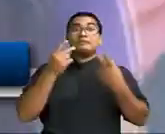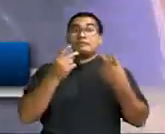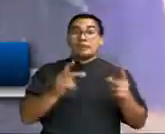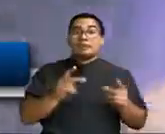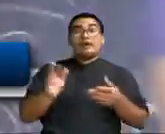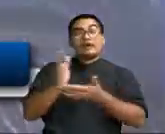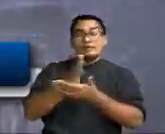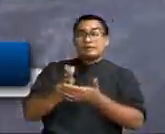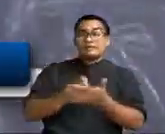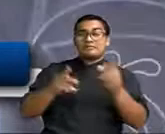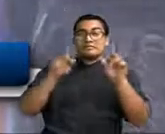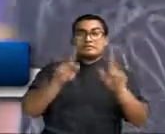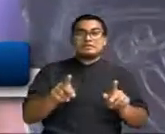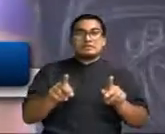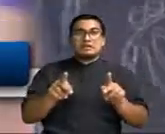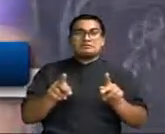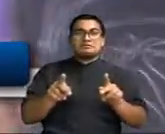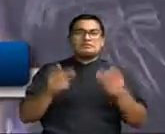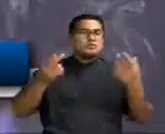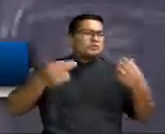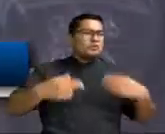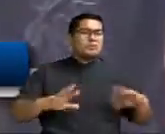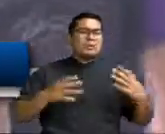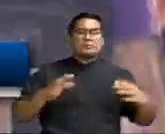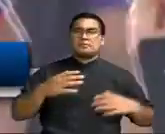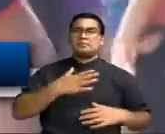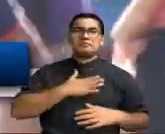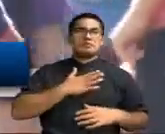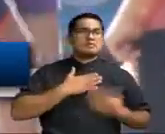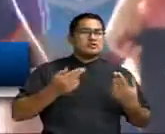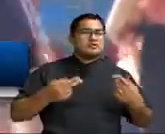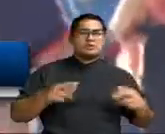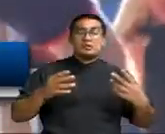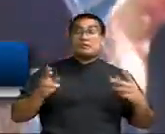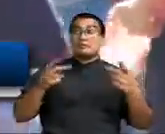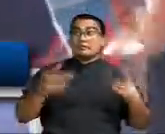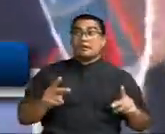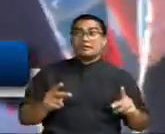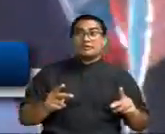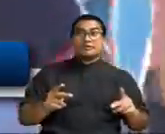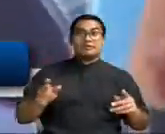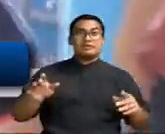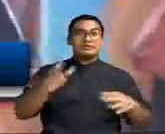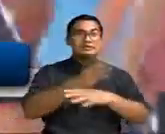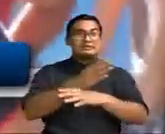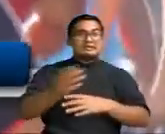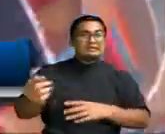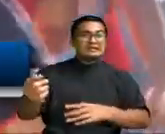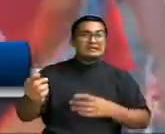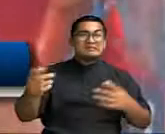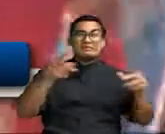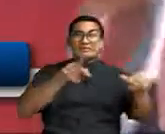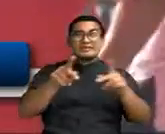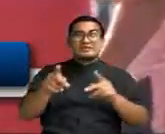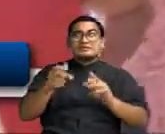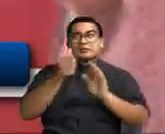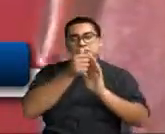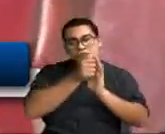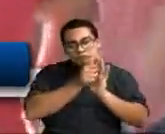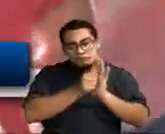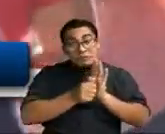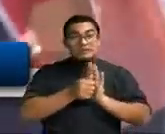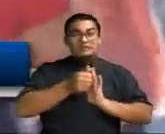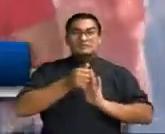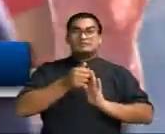hacer bipolar, es decir, que no lo son genéticamente, pero hay condiciones, hay factores, el ambiente puede crearlo